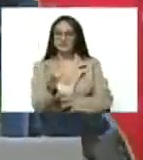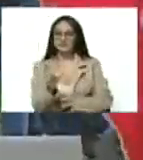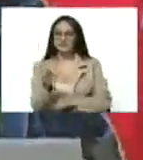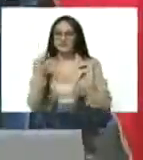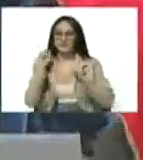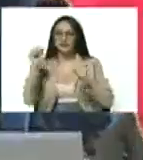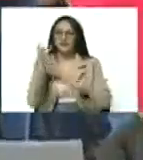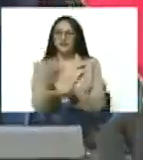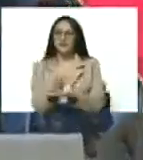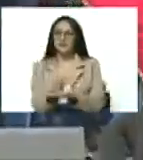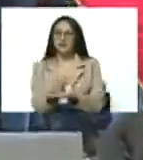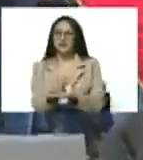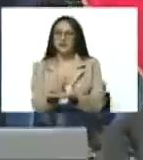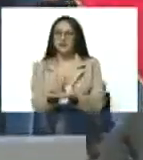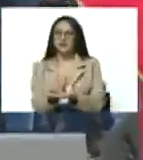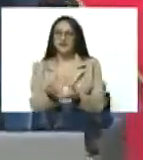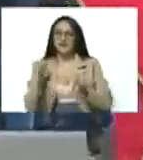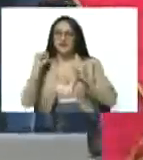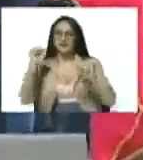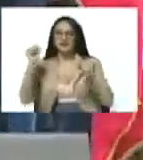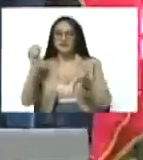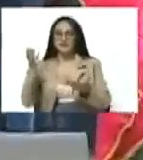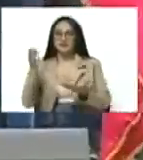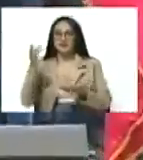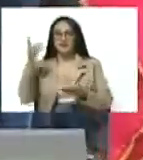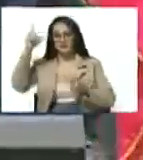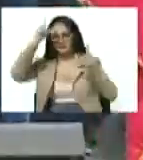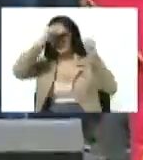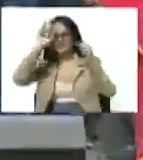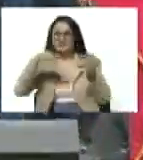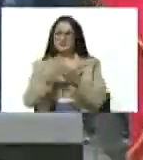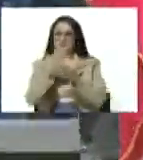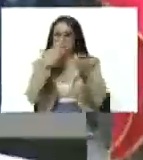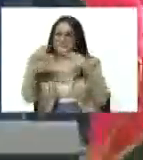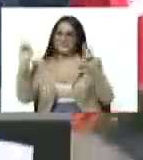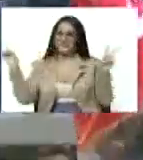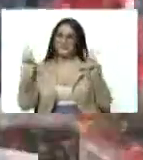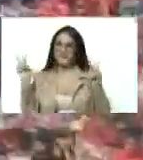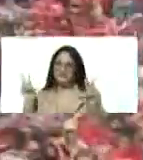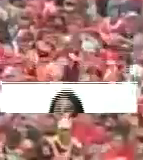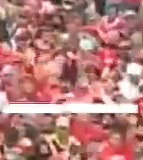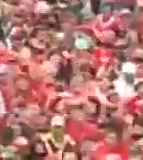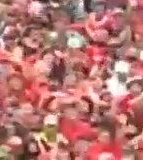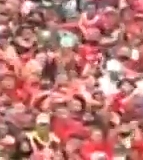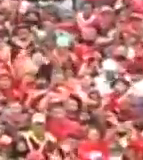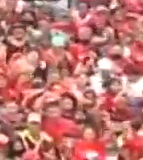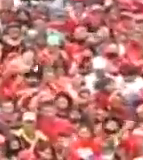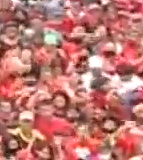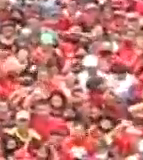¡Que viva Monagas! ¡Que viva Ernesto! ¡Hasta la victoria siempre!